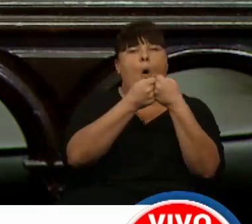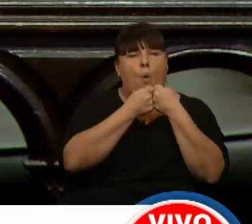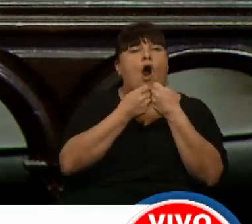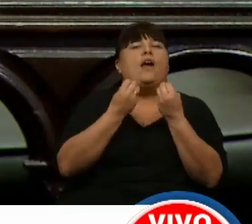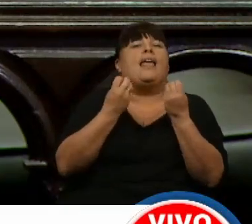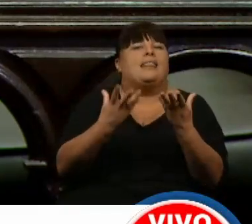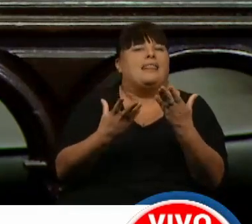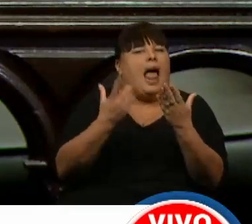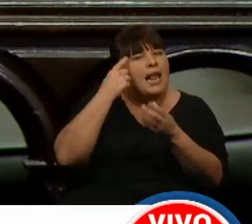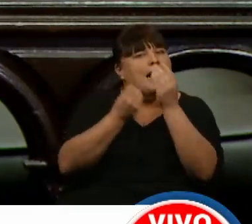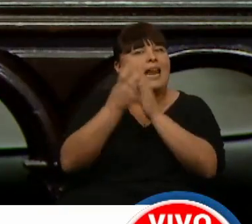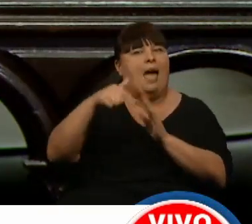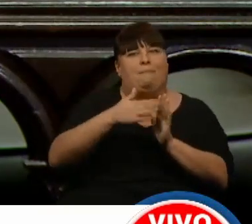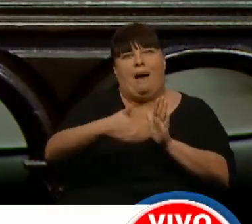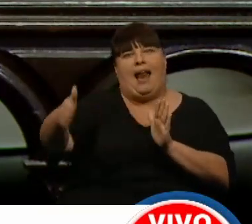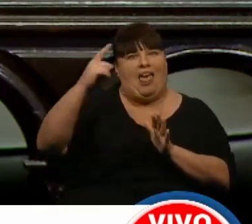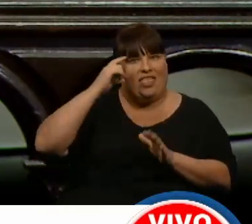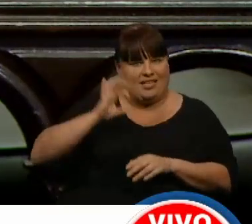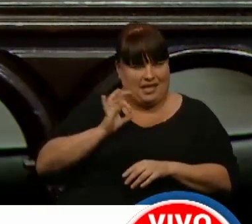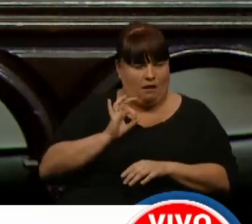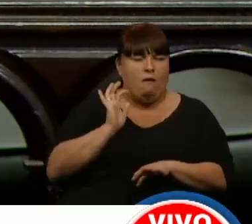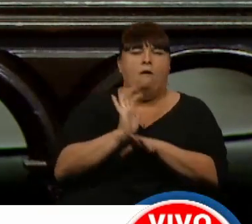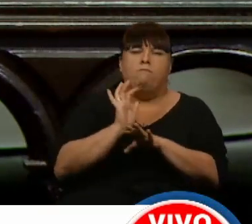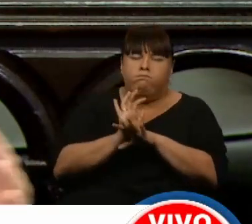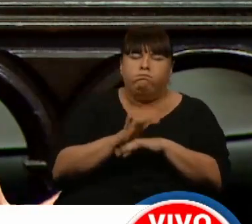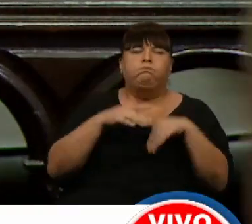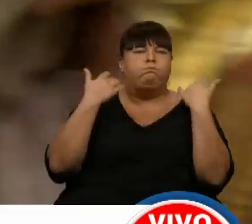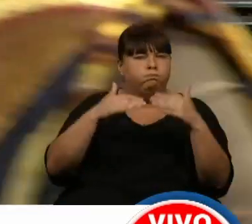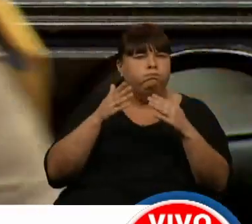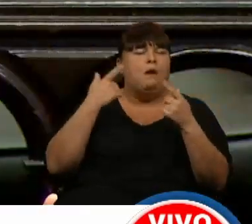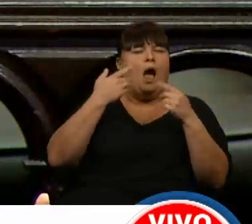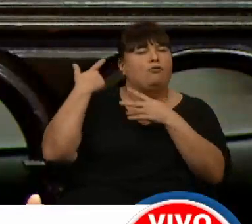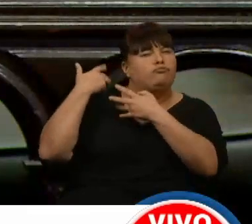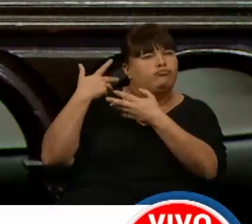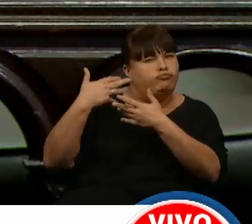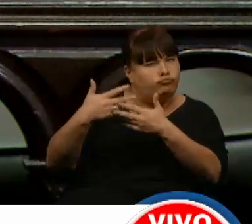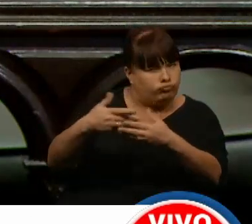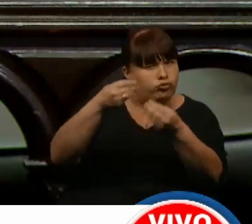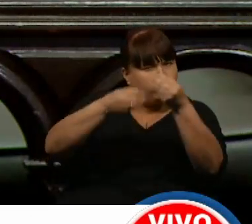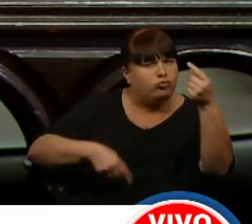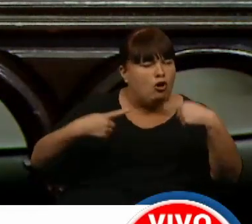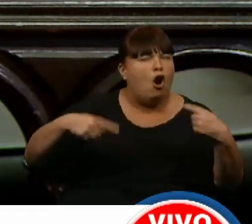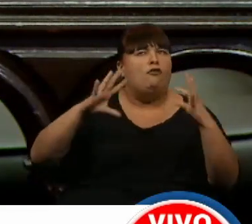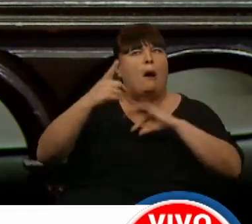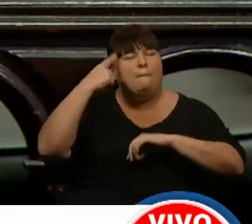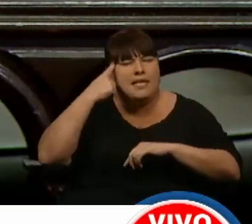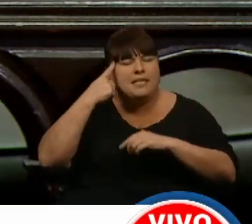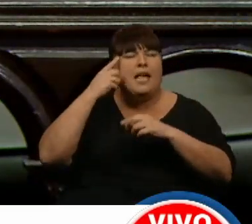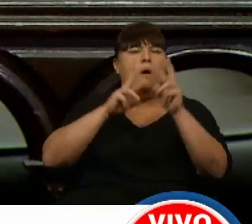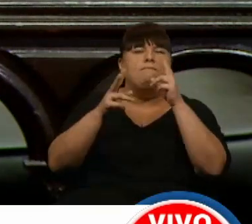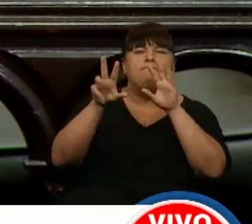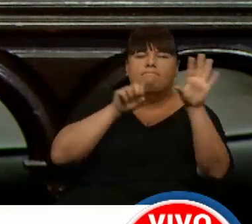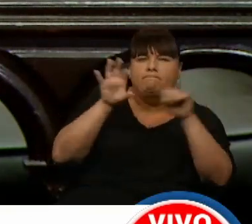lo que iba a ser el diseño para esta década. Es decir, hay un enorme recorrido de entender, de pensar, de